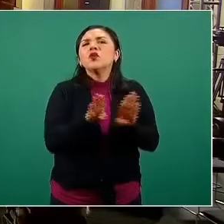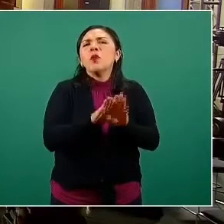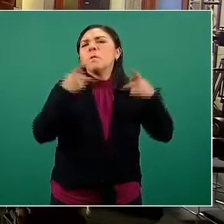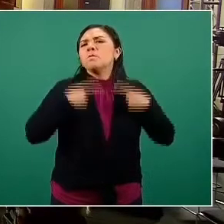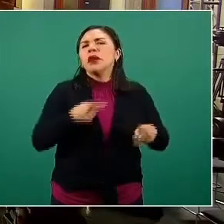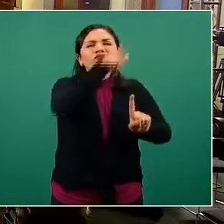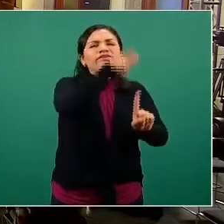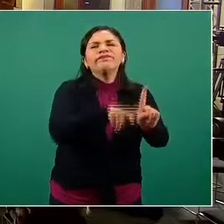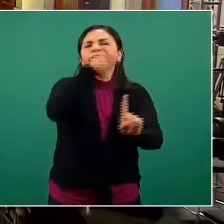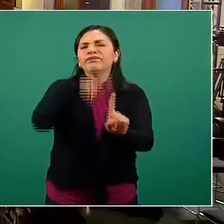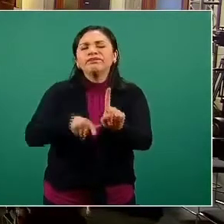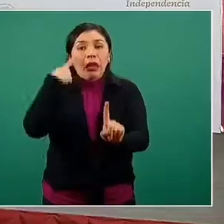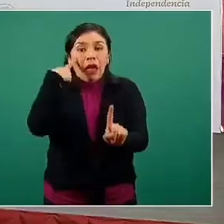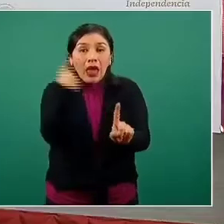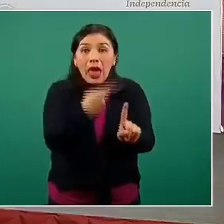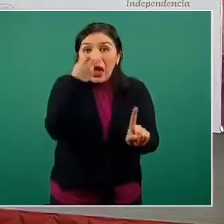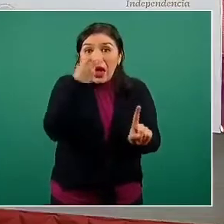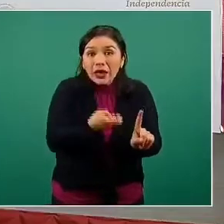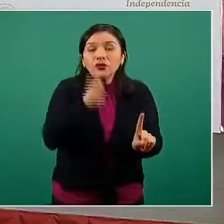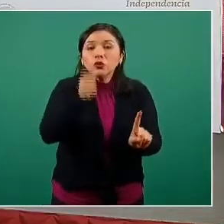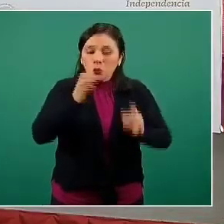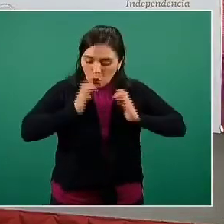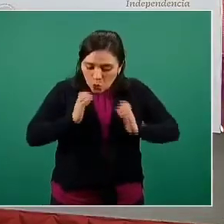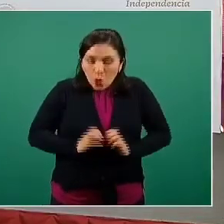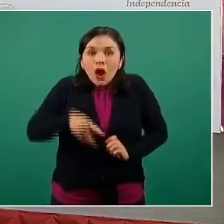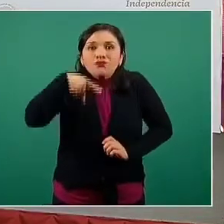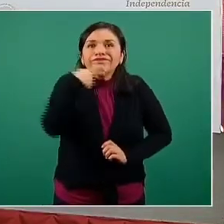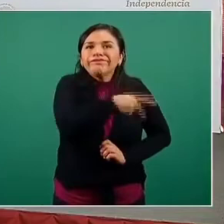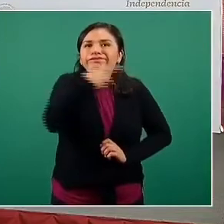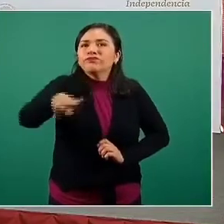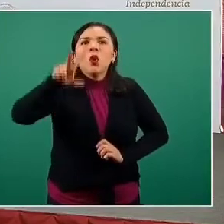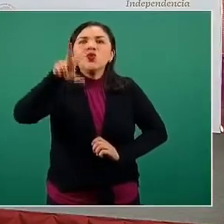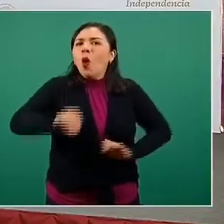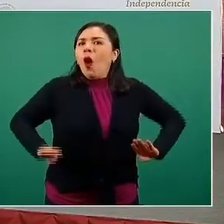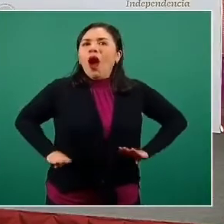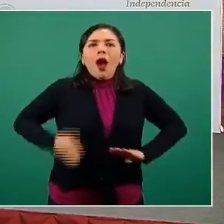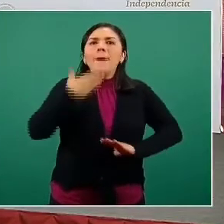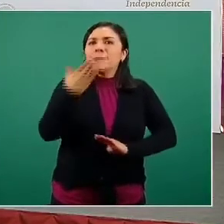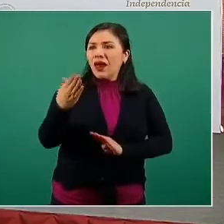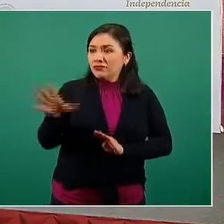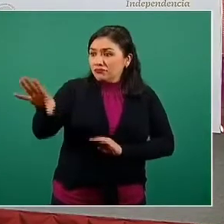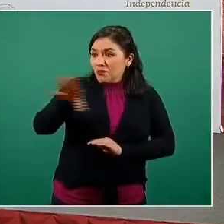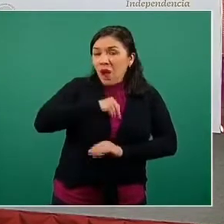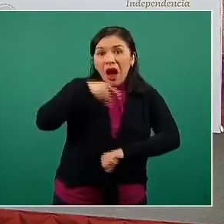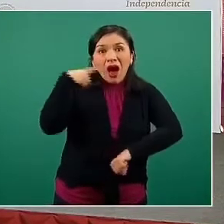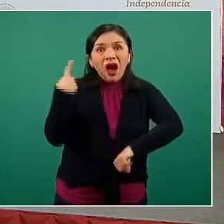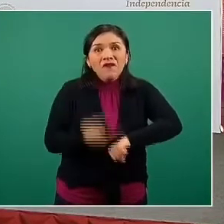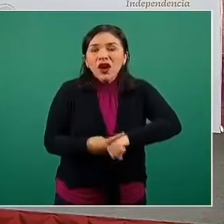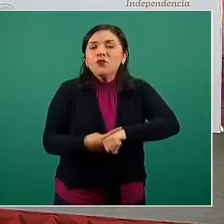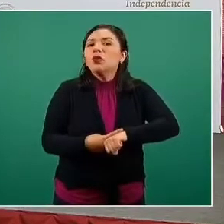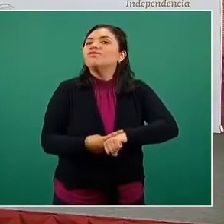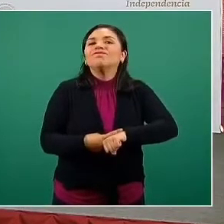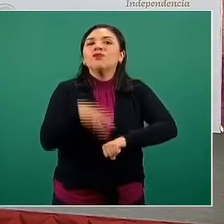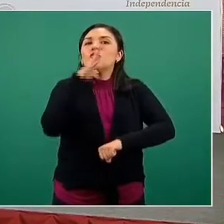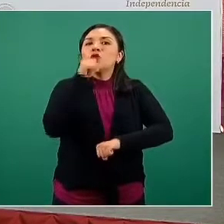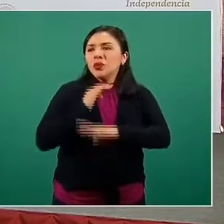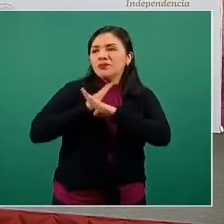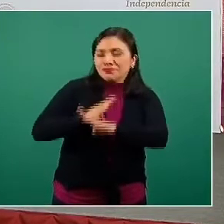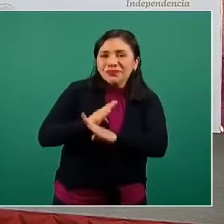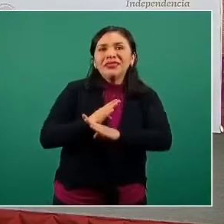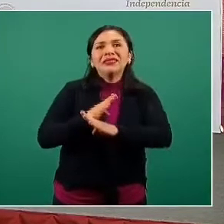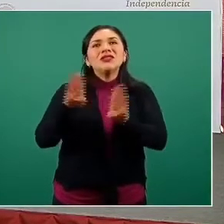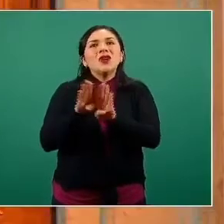las personas y esto produce que el cuerpo no reaccione, el sistema inmunológico no tenga la